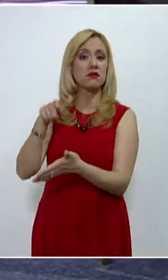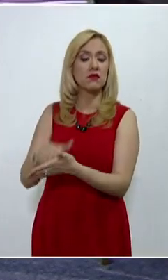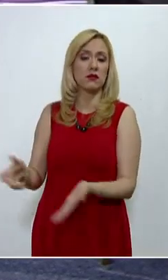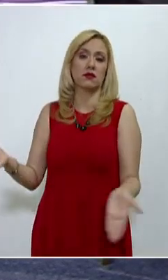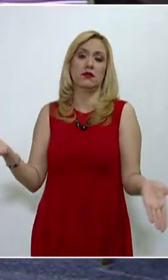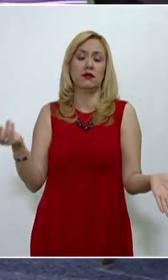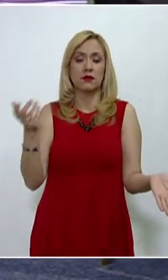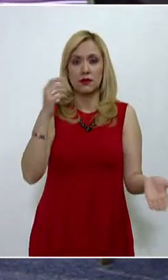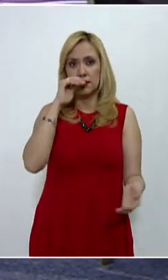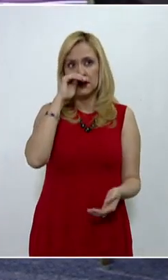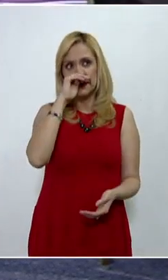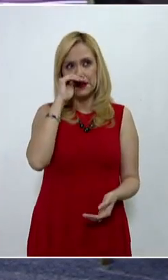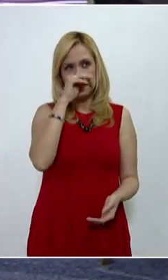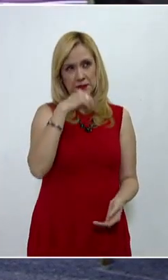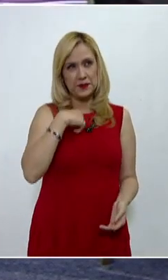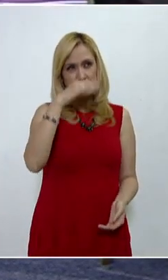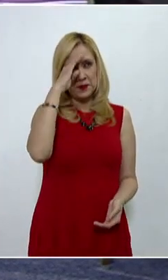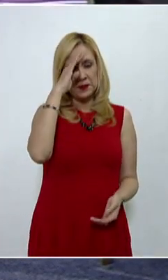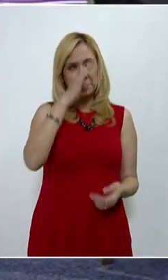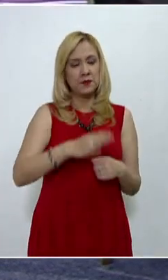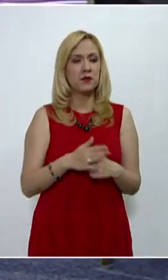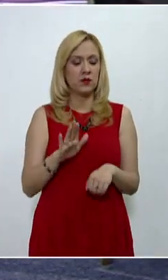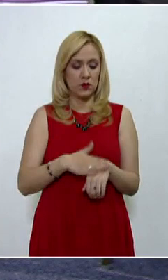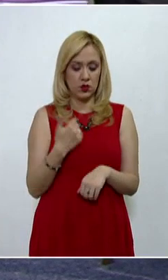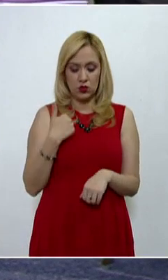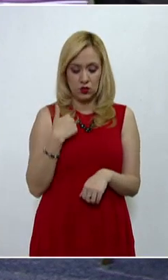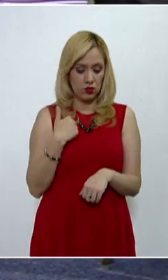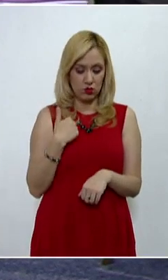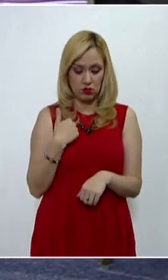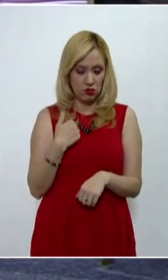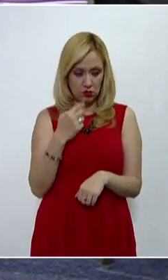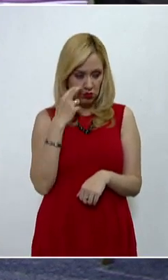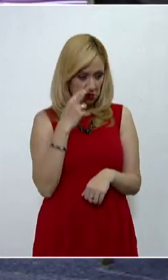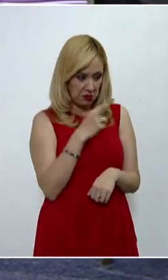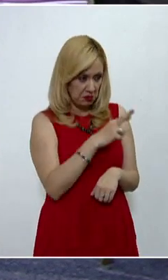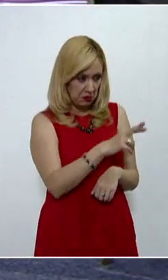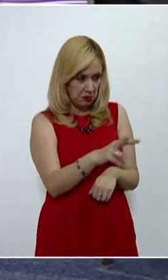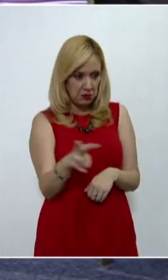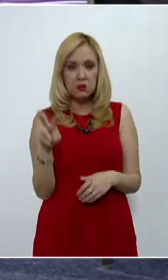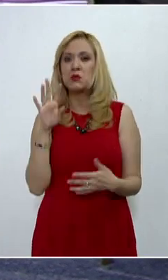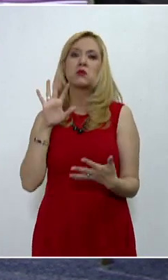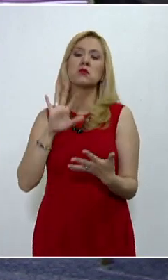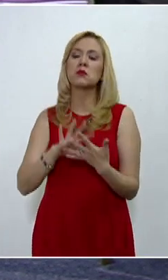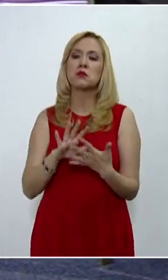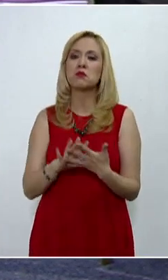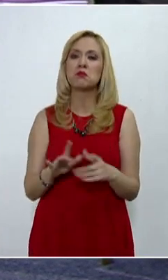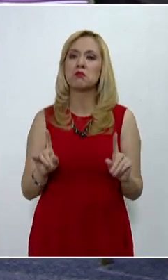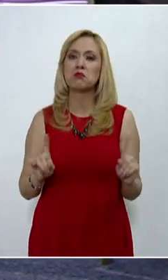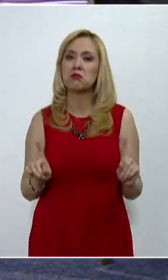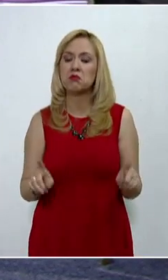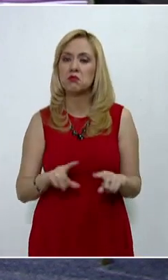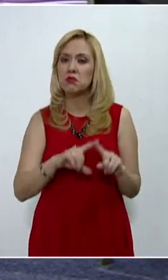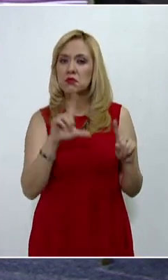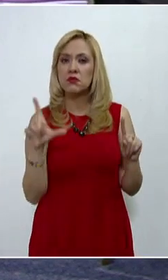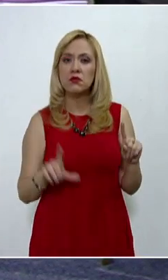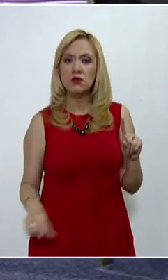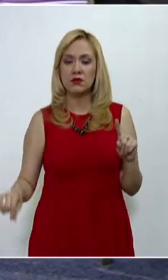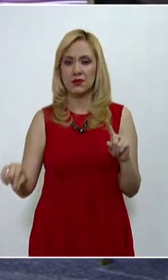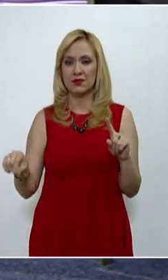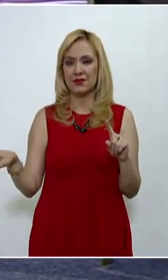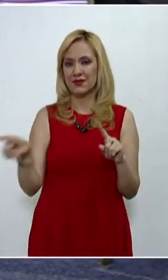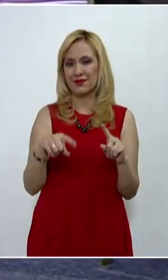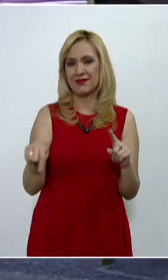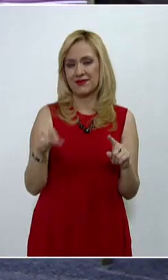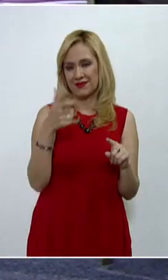de justicia, mi pregunta siempre ha sido, porque no lo veo en los centros de justicia, al menos en los centros de justicia federales, que es la competencia de